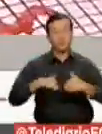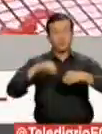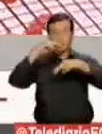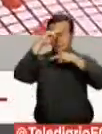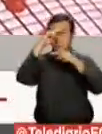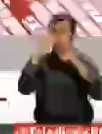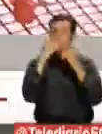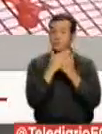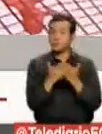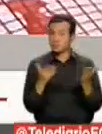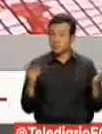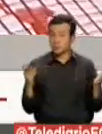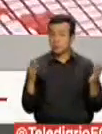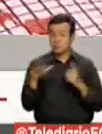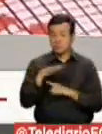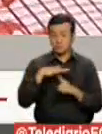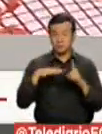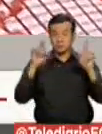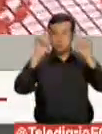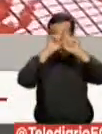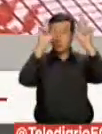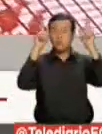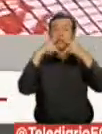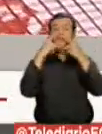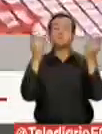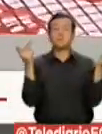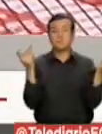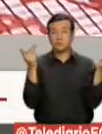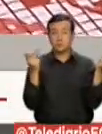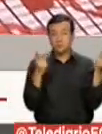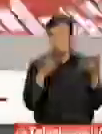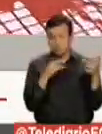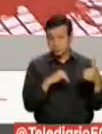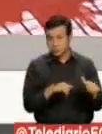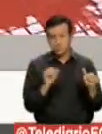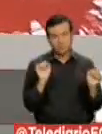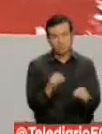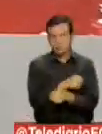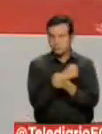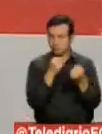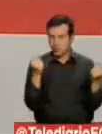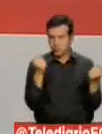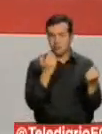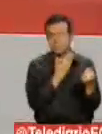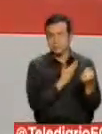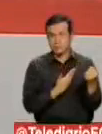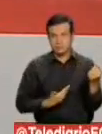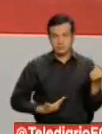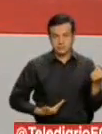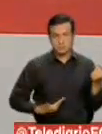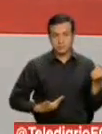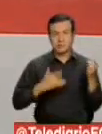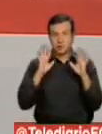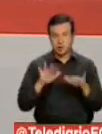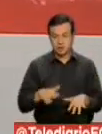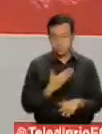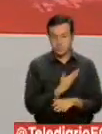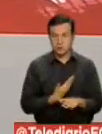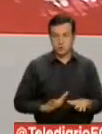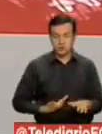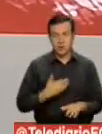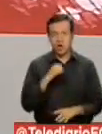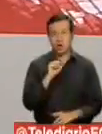más noticias en Telediario. La situación de las empresas públicas es insostenible, según el secretario general de la Presidencia, José Augusto Briones. Al